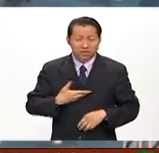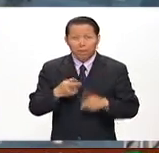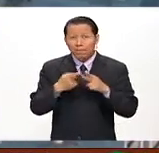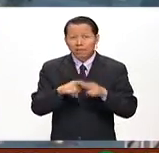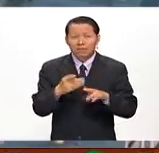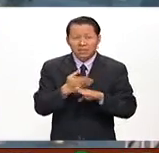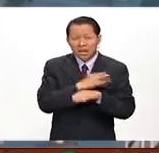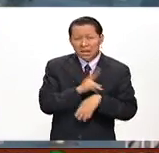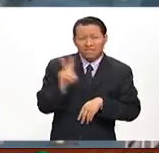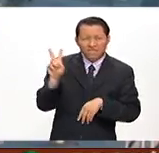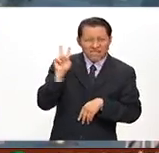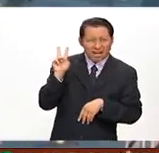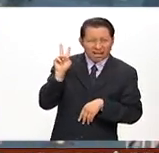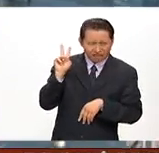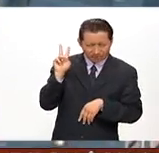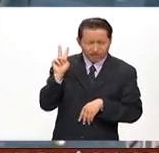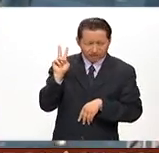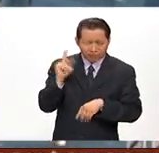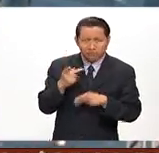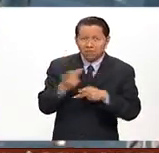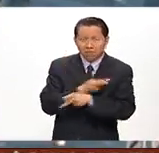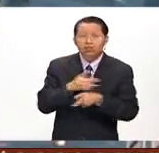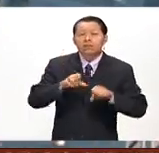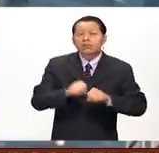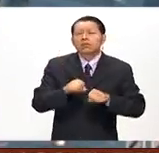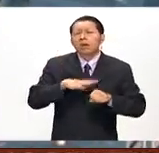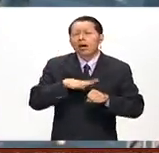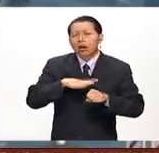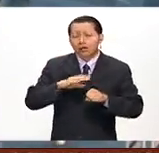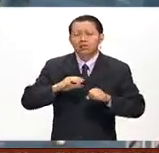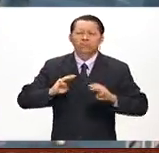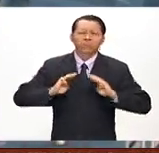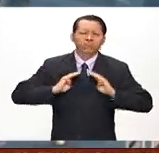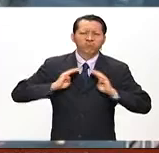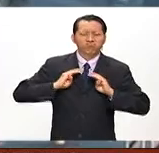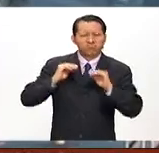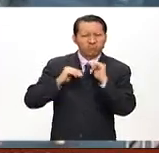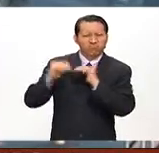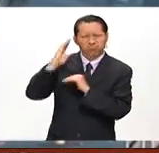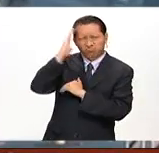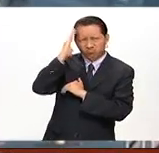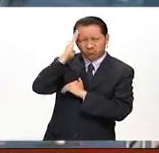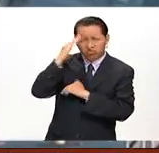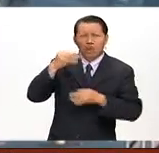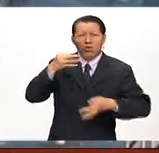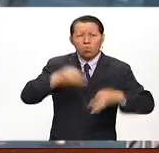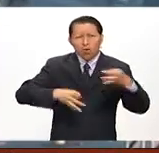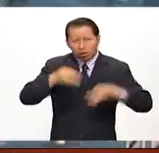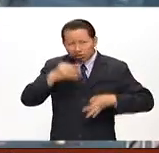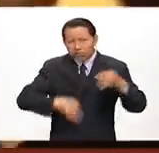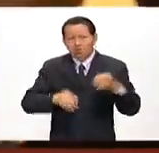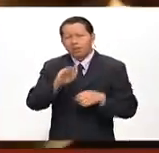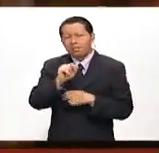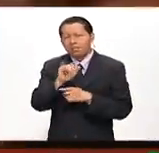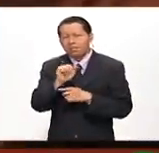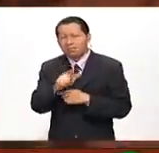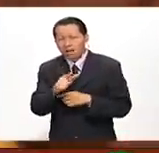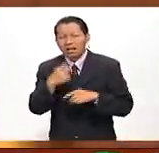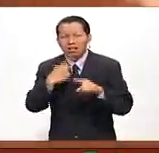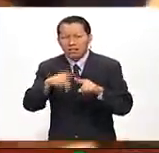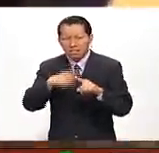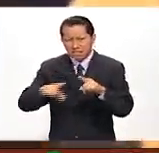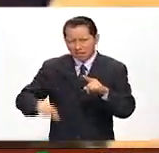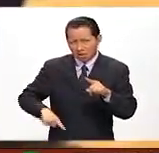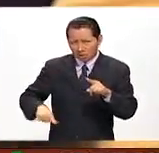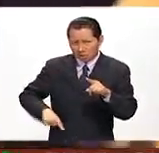el viernes pasado. Entre los detenidos se encuentran altos mandos del ejército, así como jueces, fiscales y otros funcionarios del Estado. El